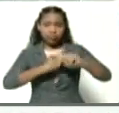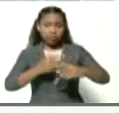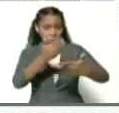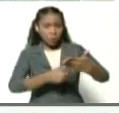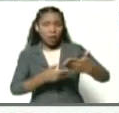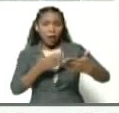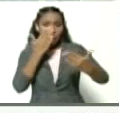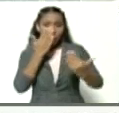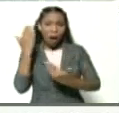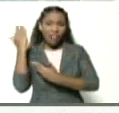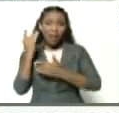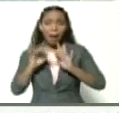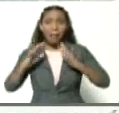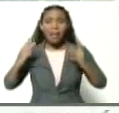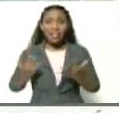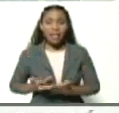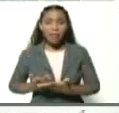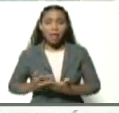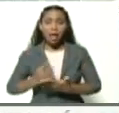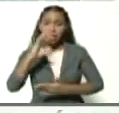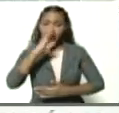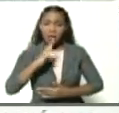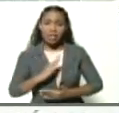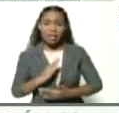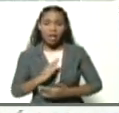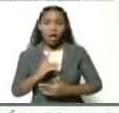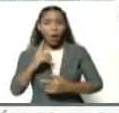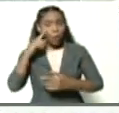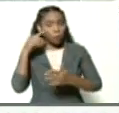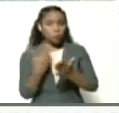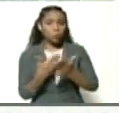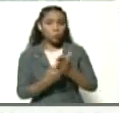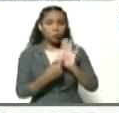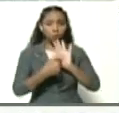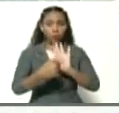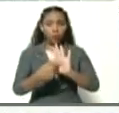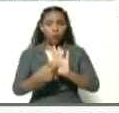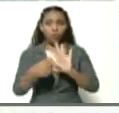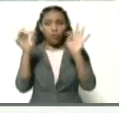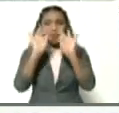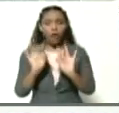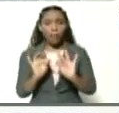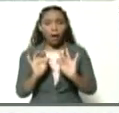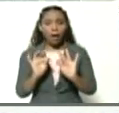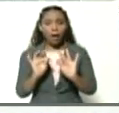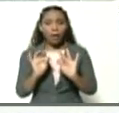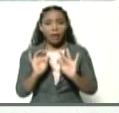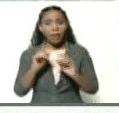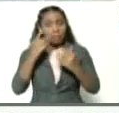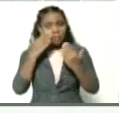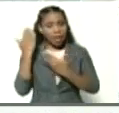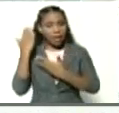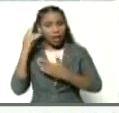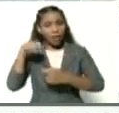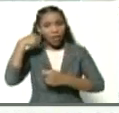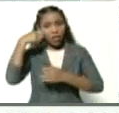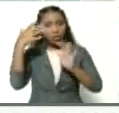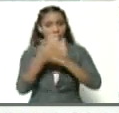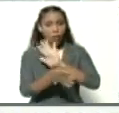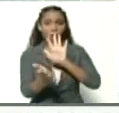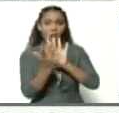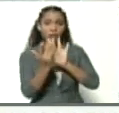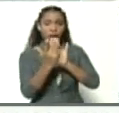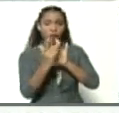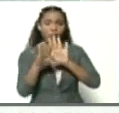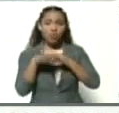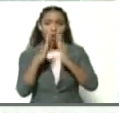vamos a ver la pandemia en el Brasil. Les voy a mostrar varias pildoritas, Varias píldoras, mientras se reconecte, conecta a todo